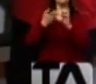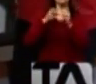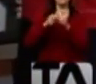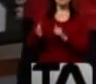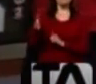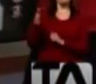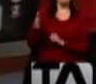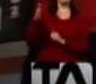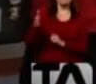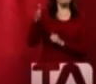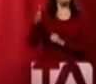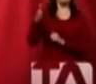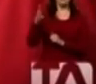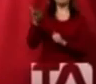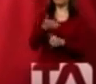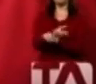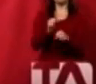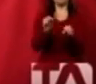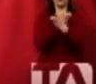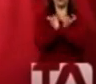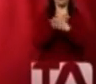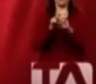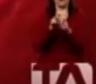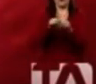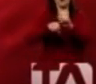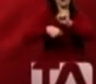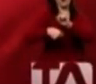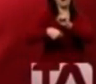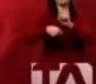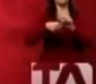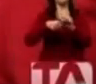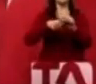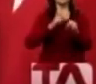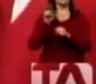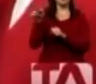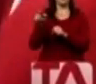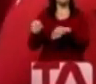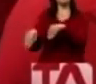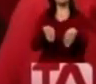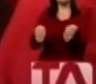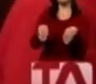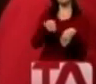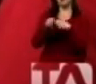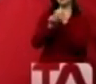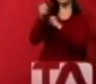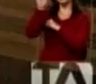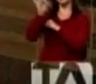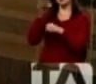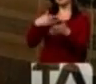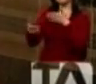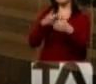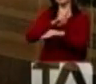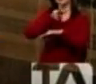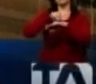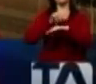crecimiento y deformidad en los huesos. Algo que no ha afectado en el desarrollo de las actividades de Daniel, quien ya tiene 19 años. Yo